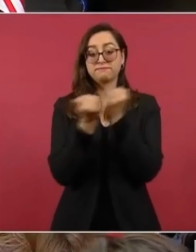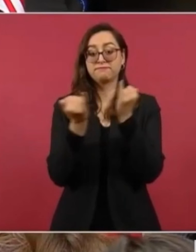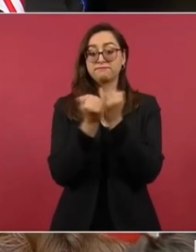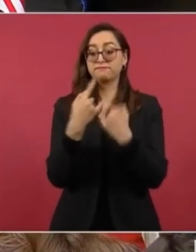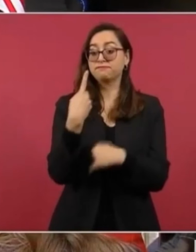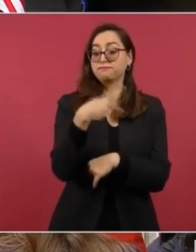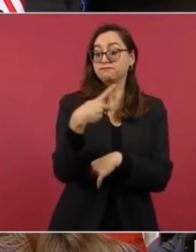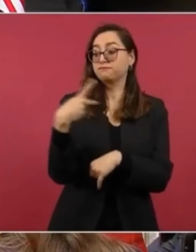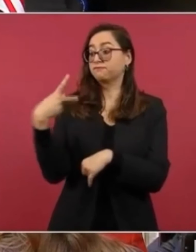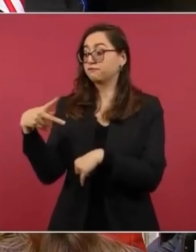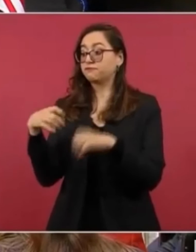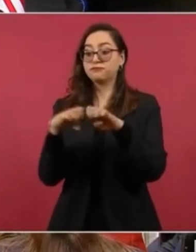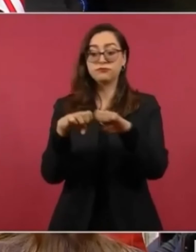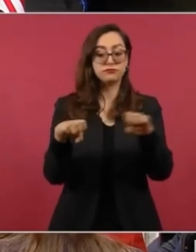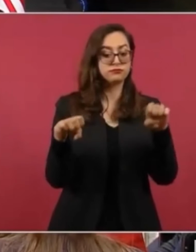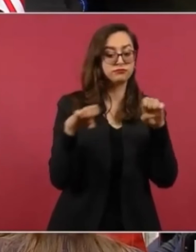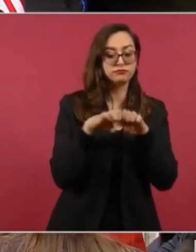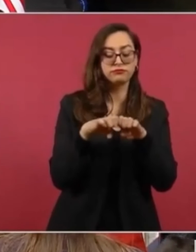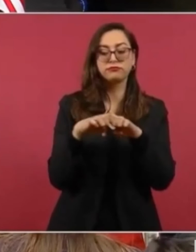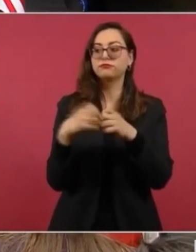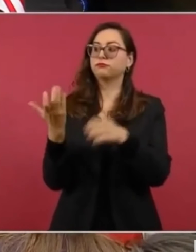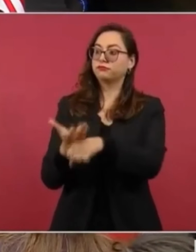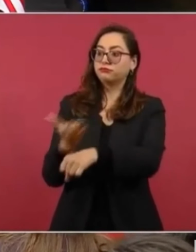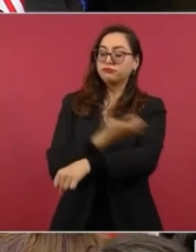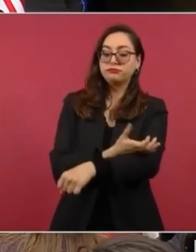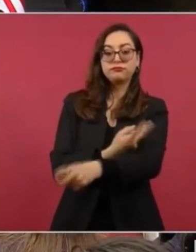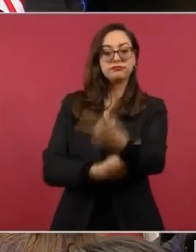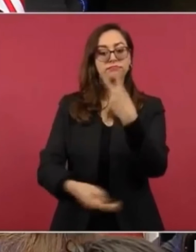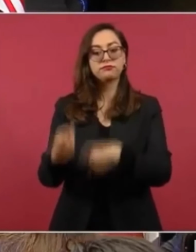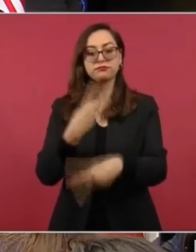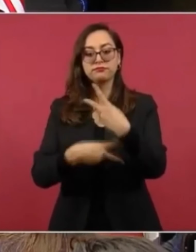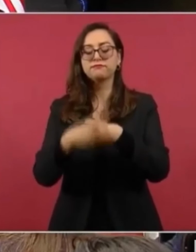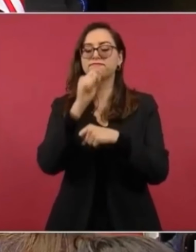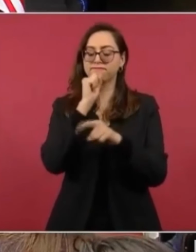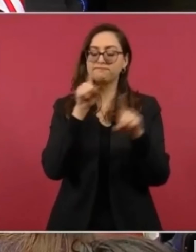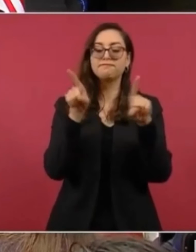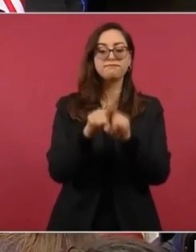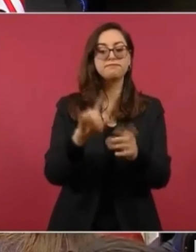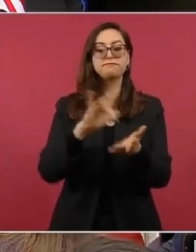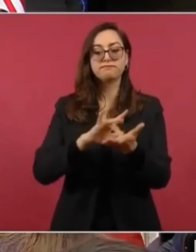acompañantes y de sus equipos de trabajo.